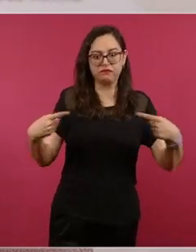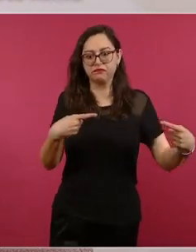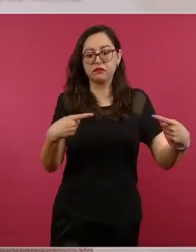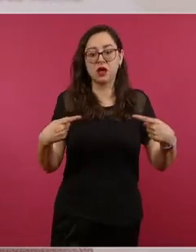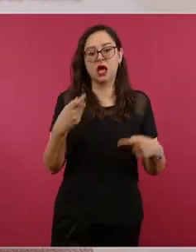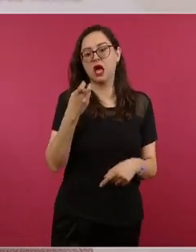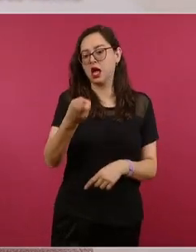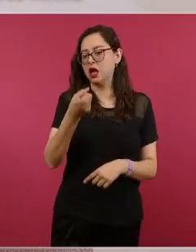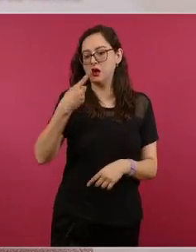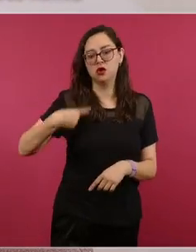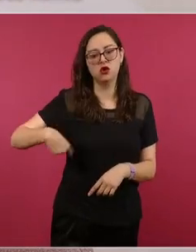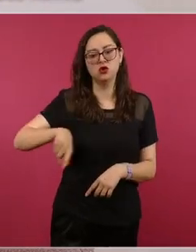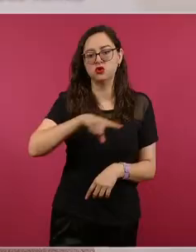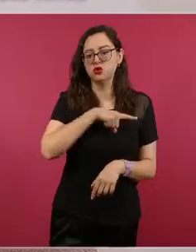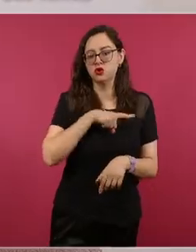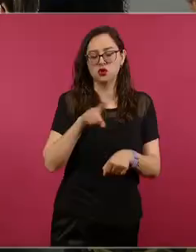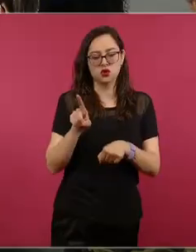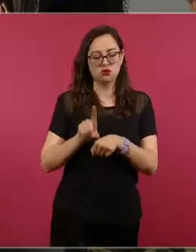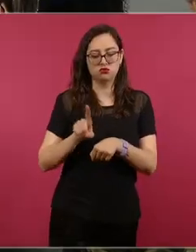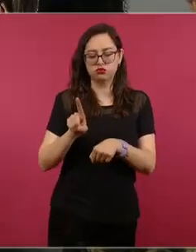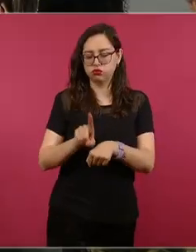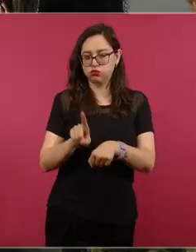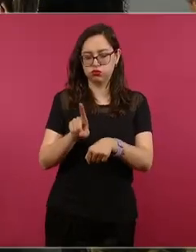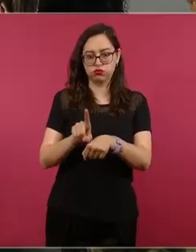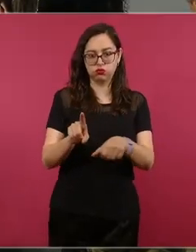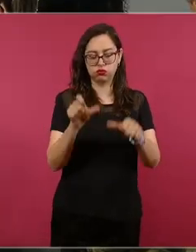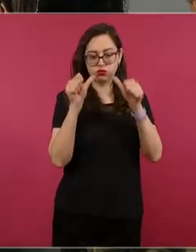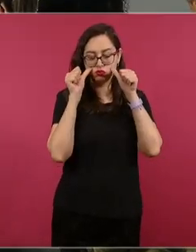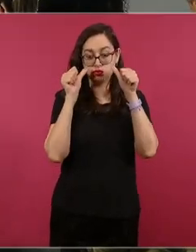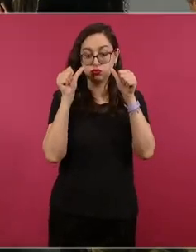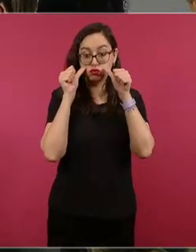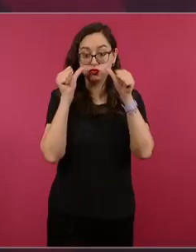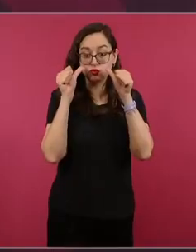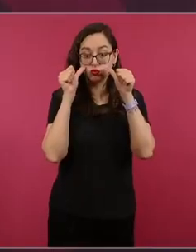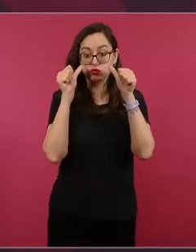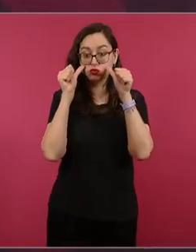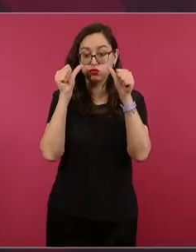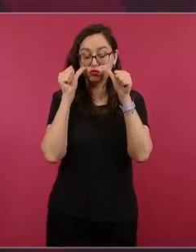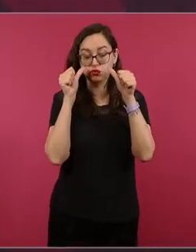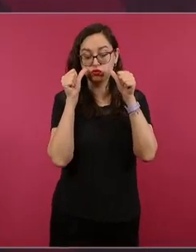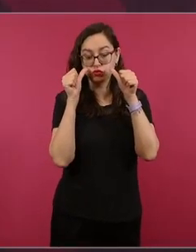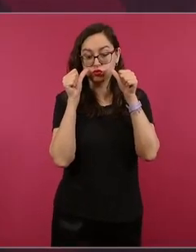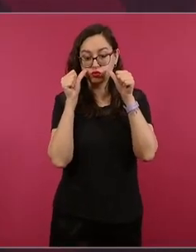eso. De ahí que nuestra estrategia